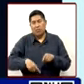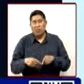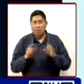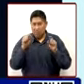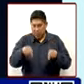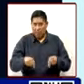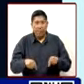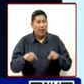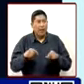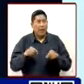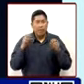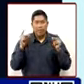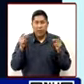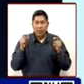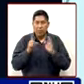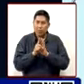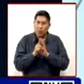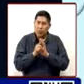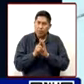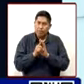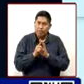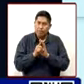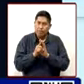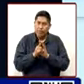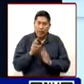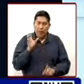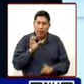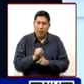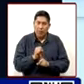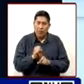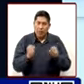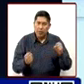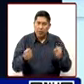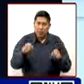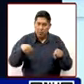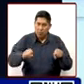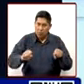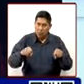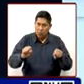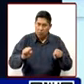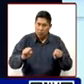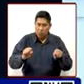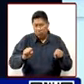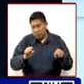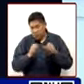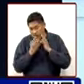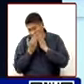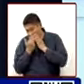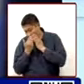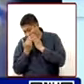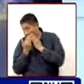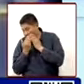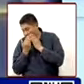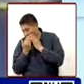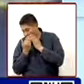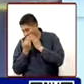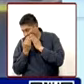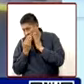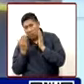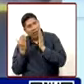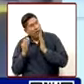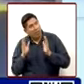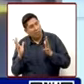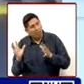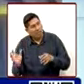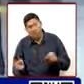Pero bueno, ahí está. En cuestión de minutos, identifican el vehículo imagino que planifican ahí sí. cómo van a operar. Así